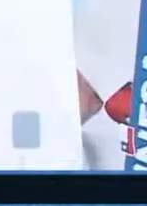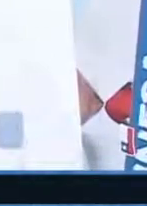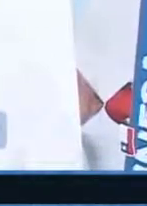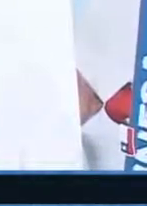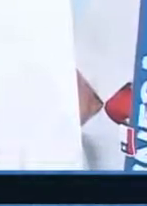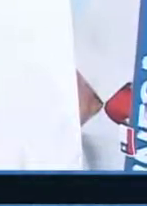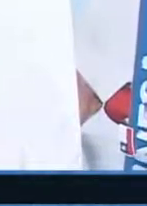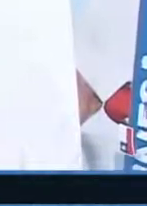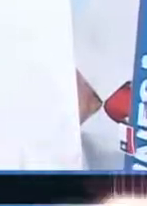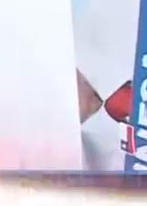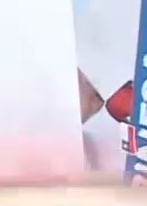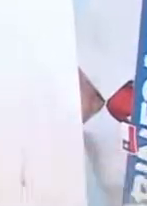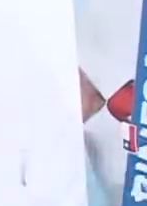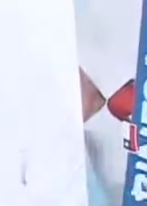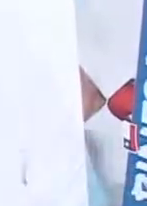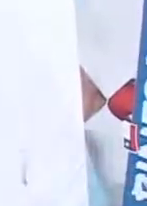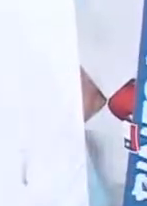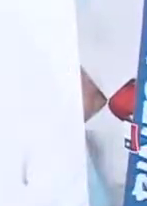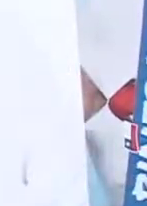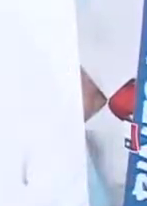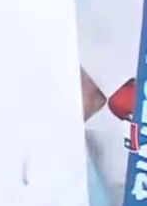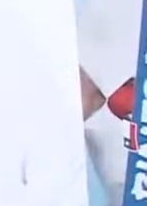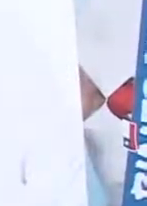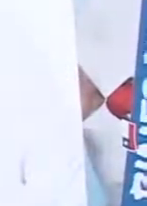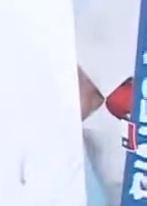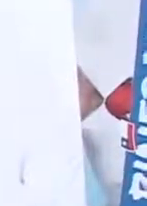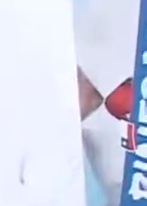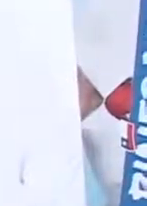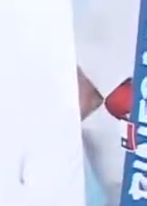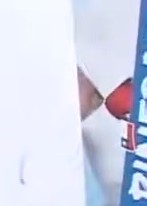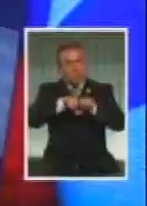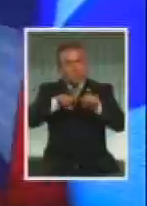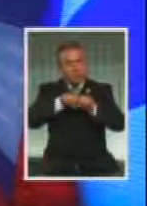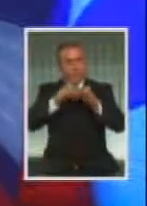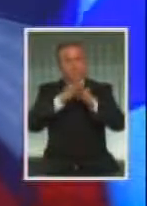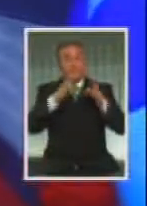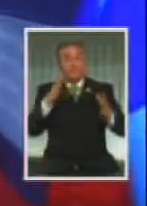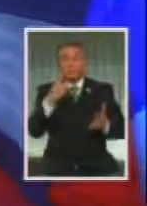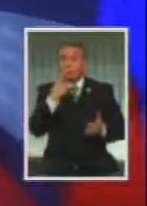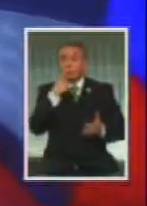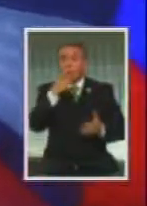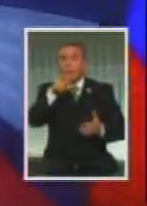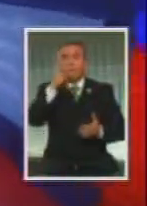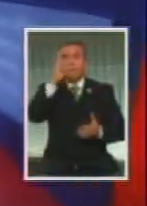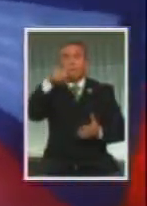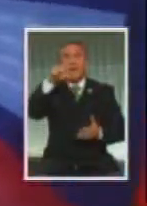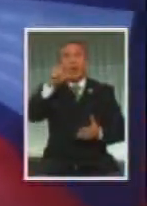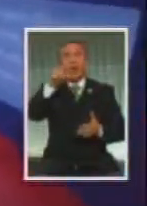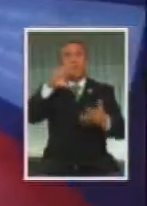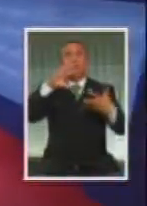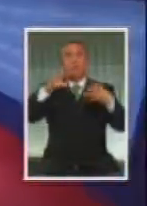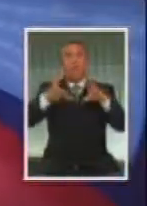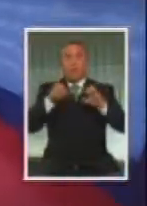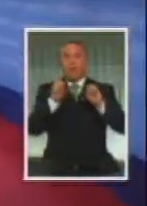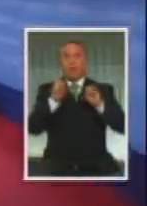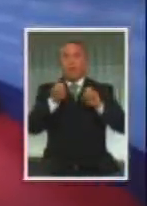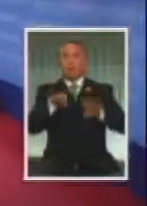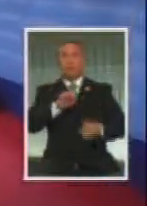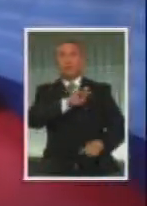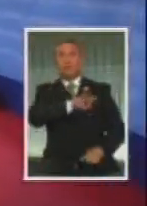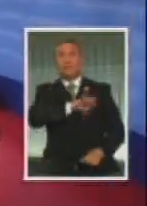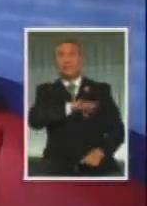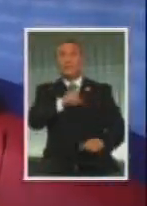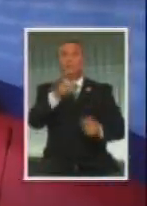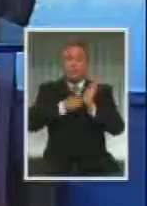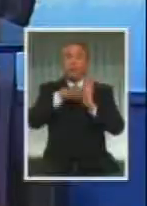¿no? Pero en general sirve para informar, para educar a la gente. Y también pienso